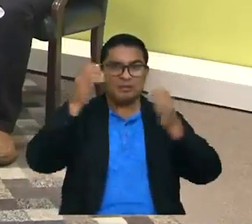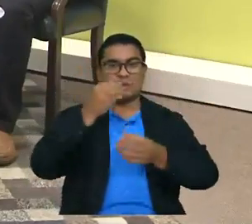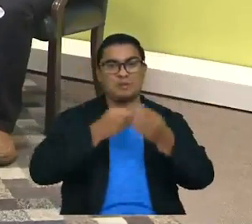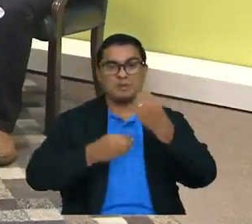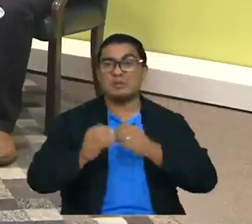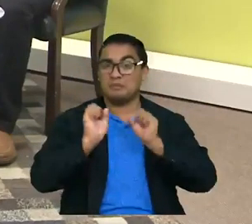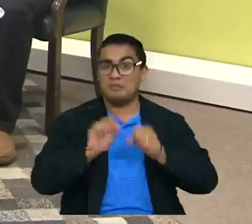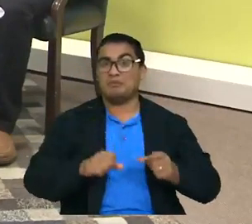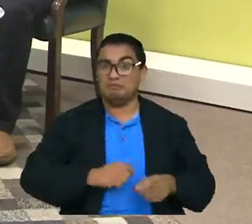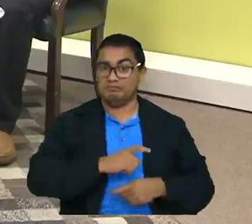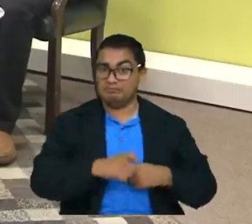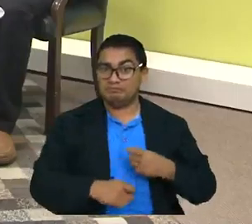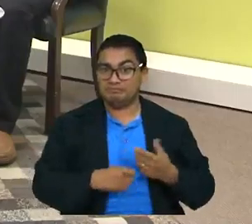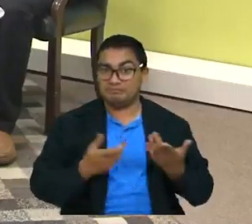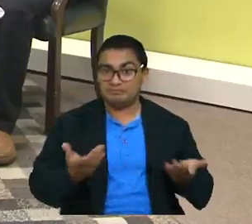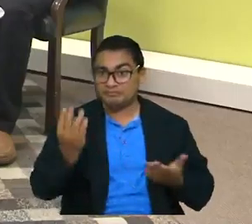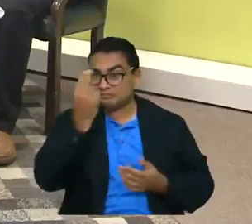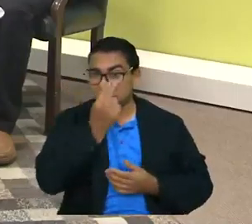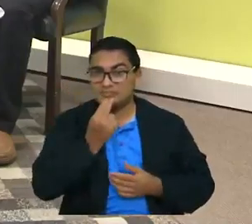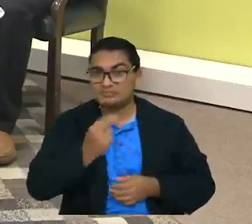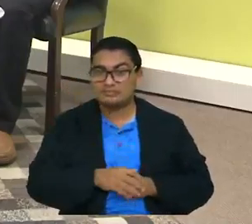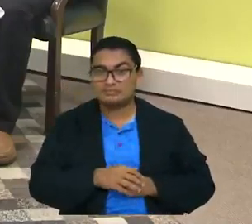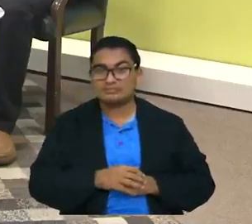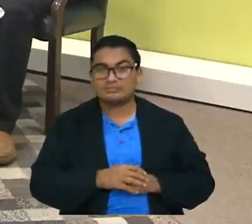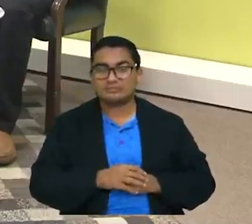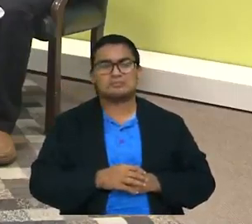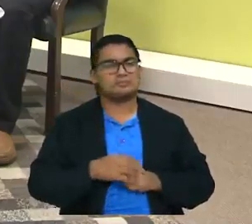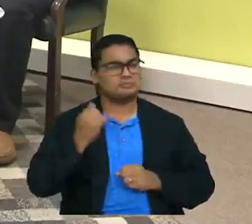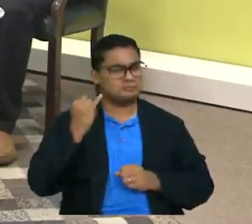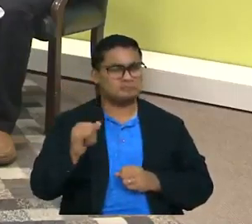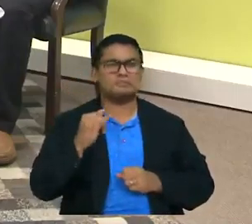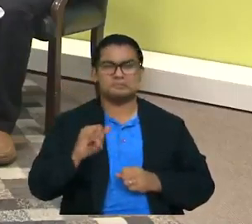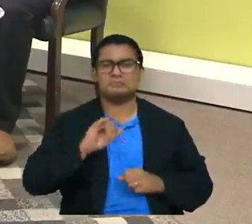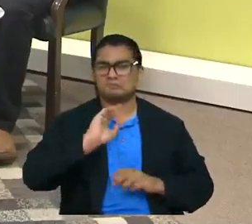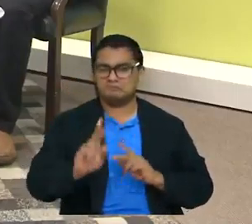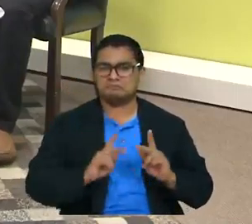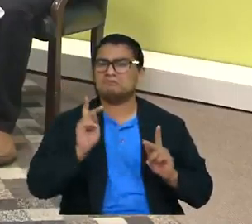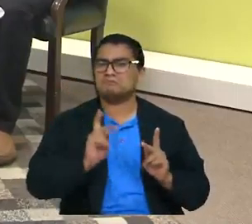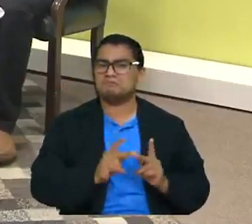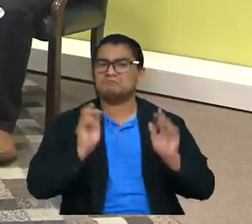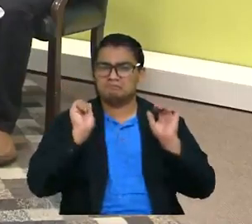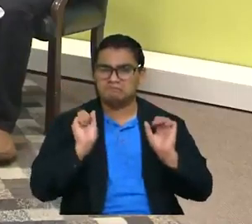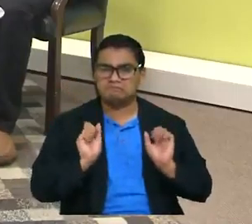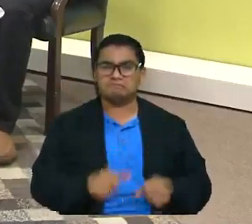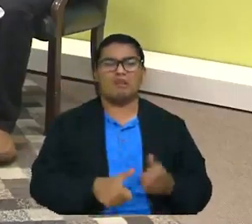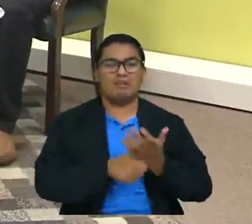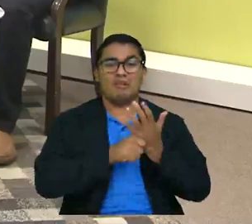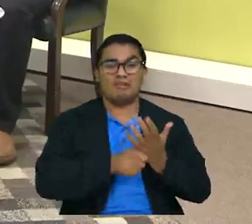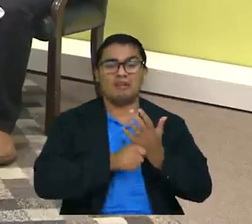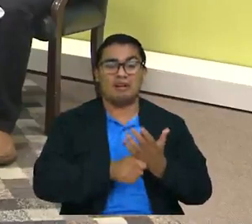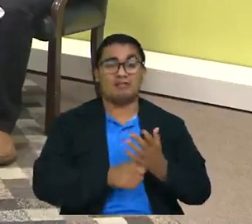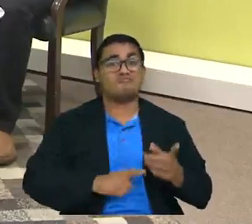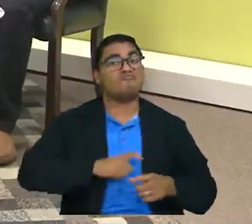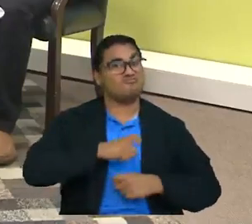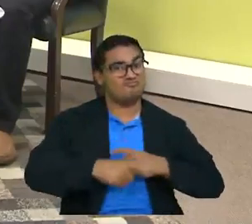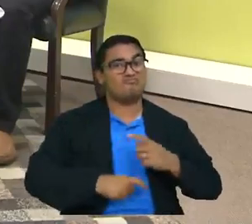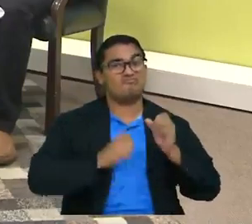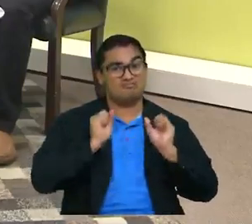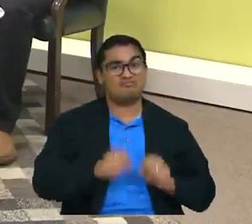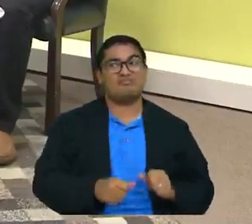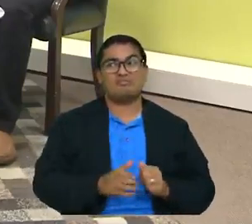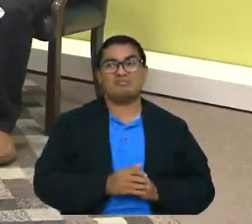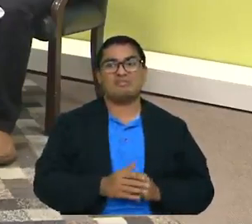nosotros pueden también producir parásitos. Perfectamente. Nosotros siempre hemos fomentado que las personas, el tiempo